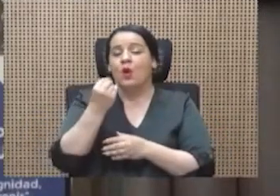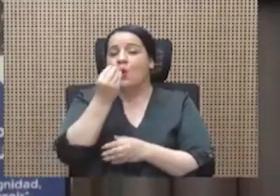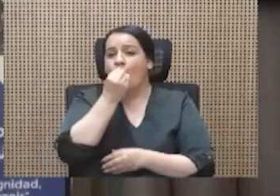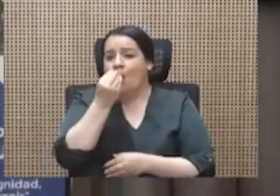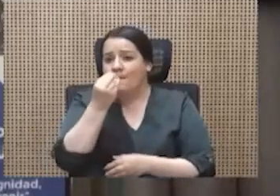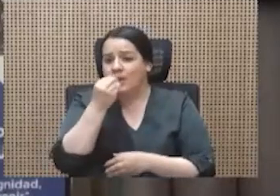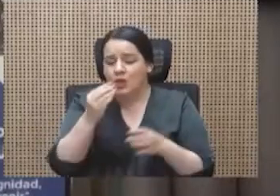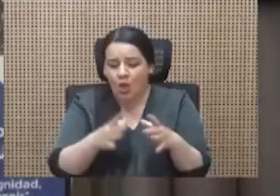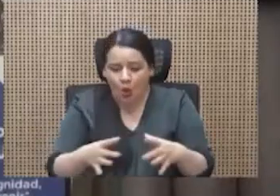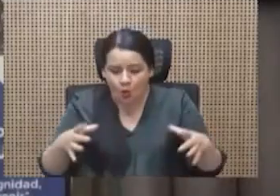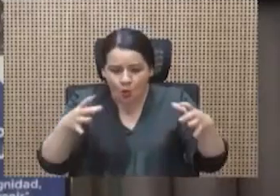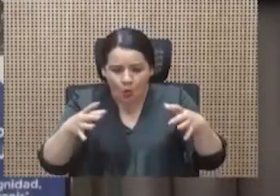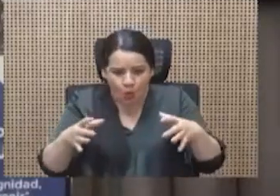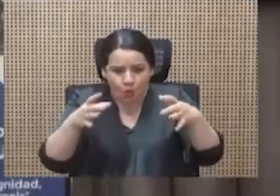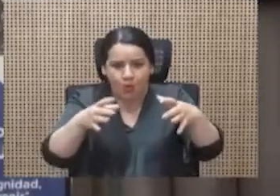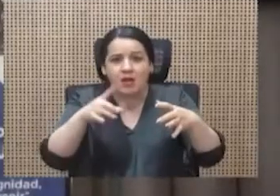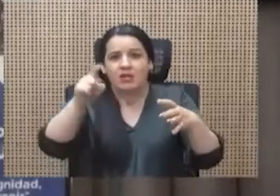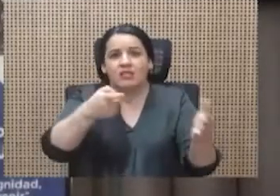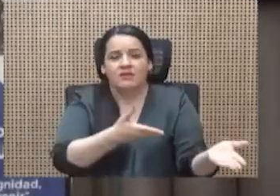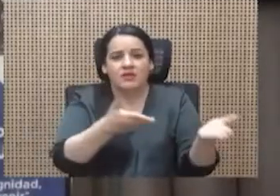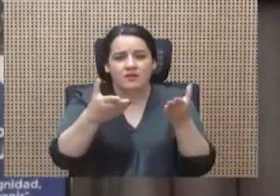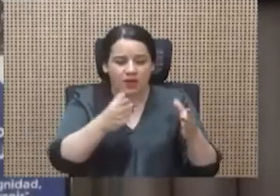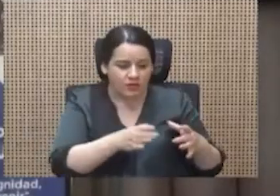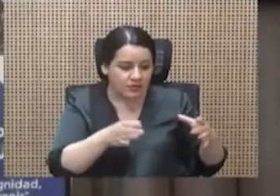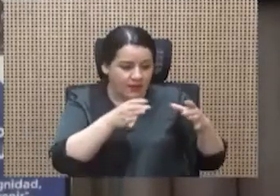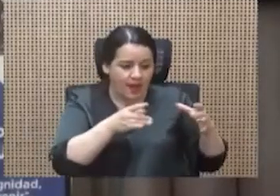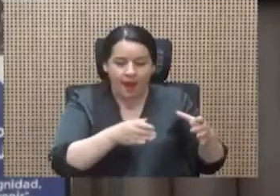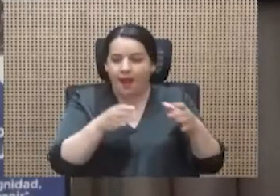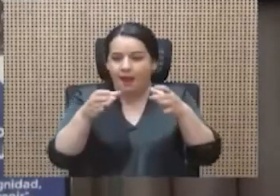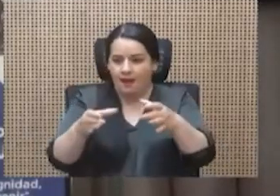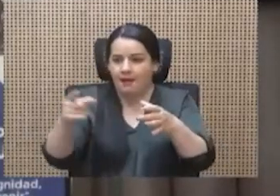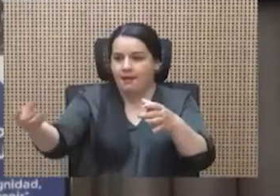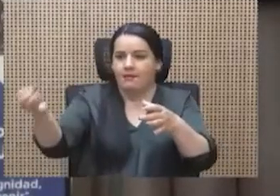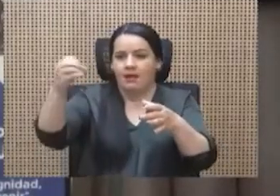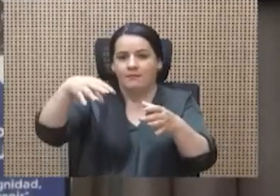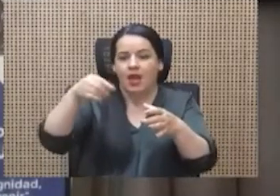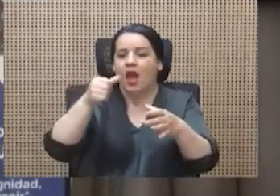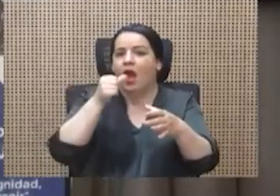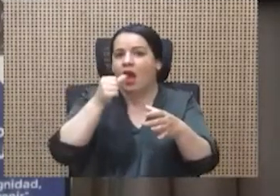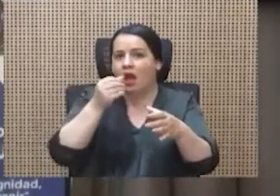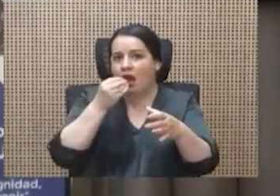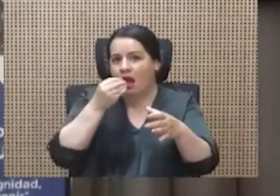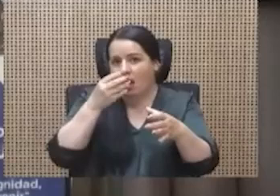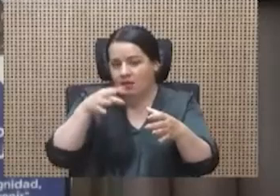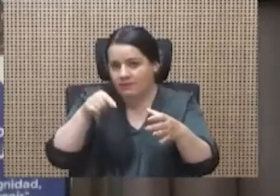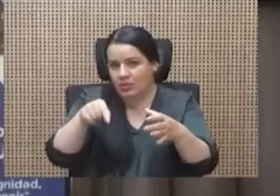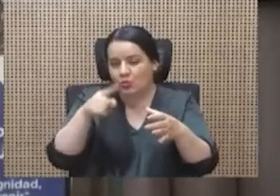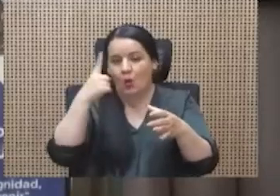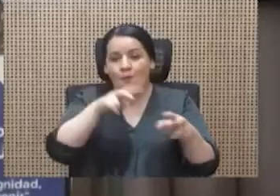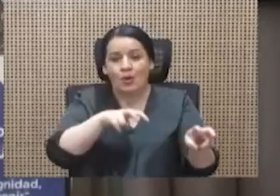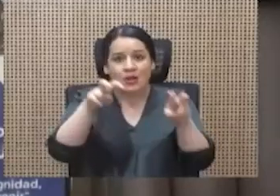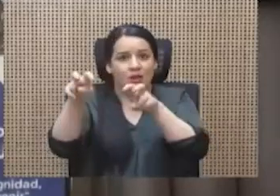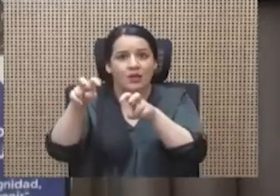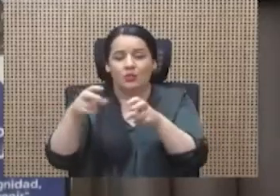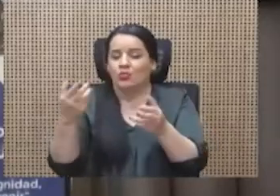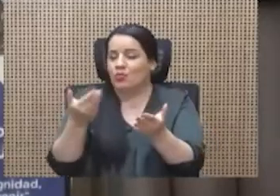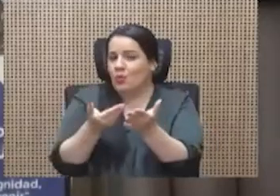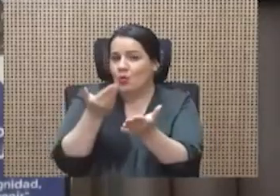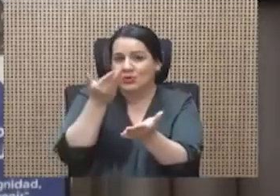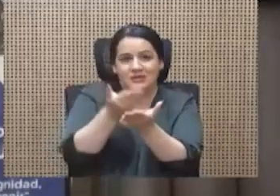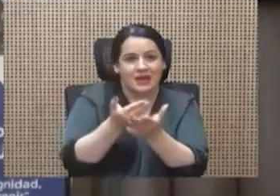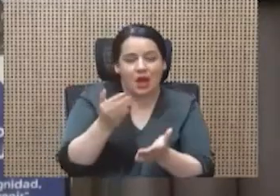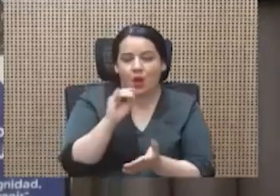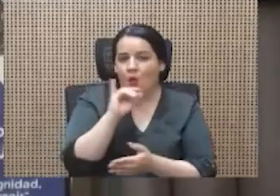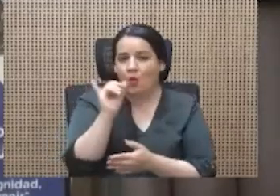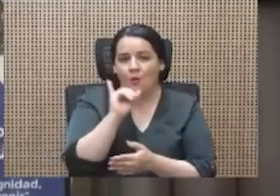tienen que llevar un recipiente para recibir los alimentos que por el traslado a veces no llegan como deberían. No